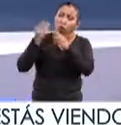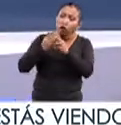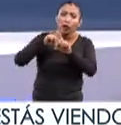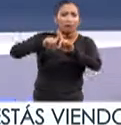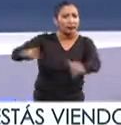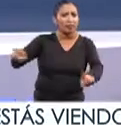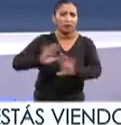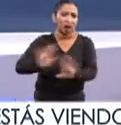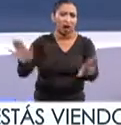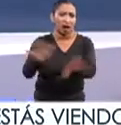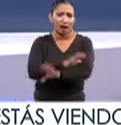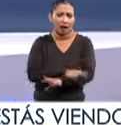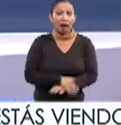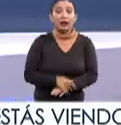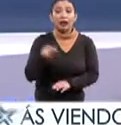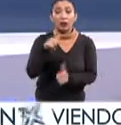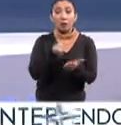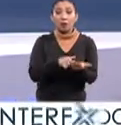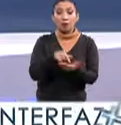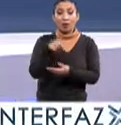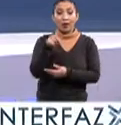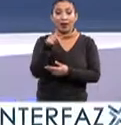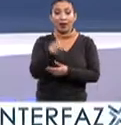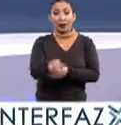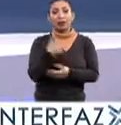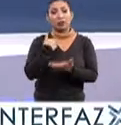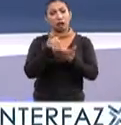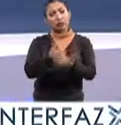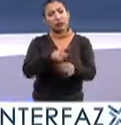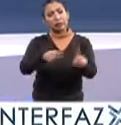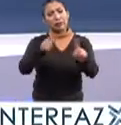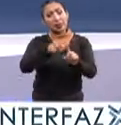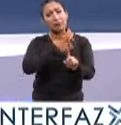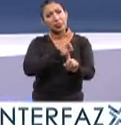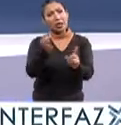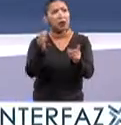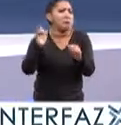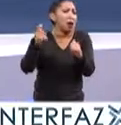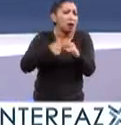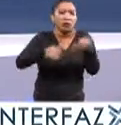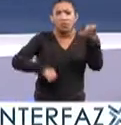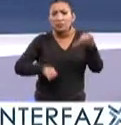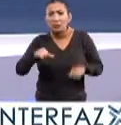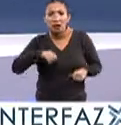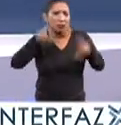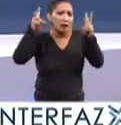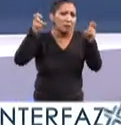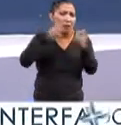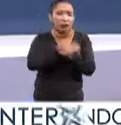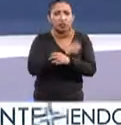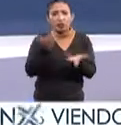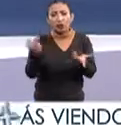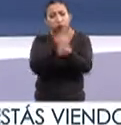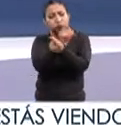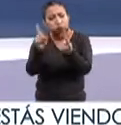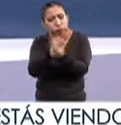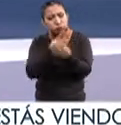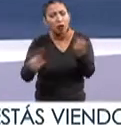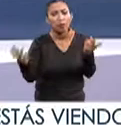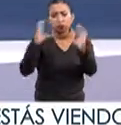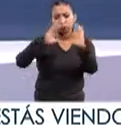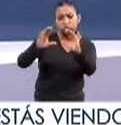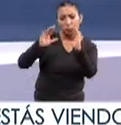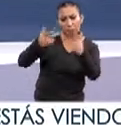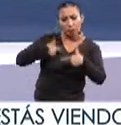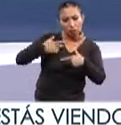son otra cosa, y son espacios que permiten diversas posibilidades para todos los temas educativos, tanto de convivencia como de